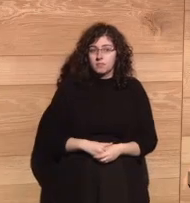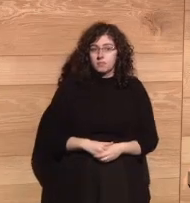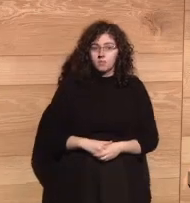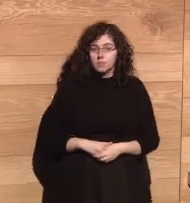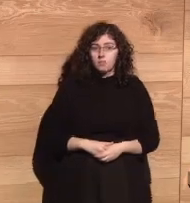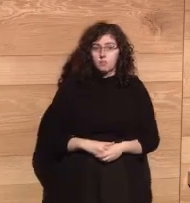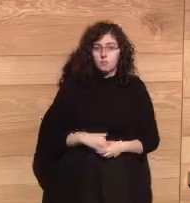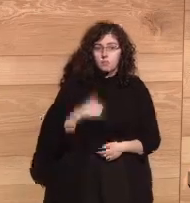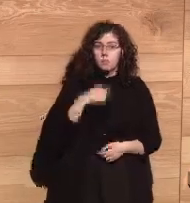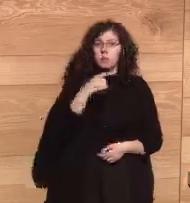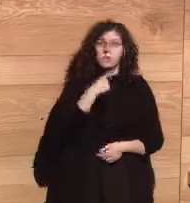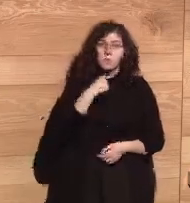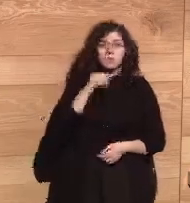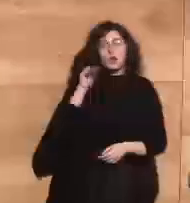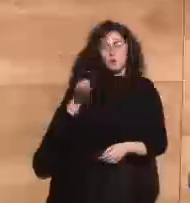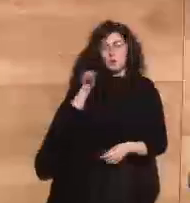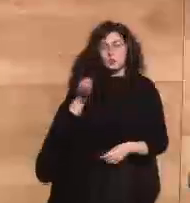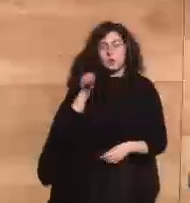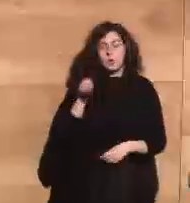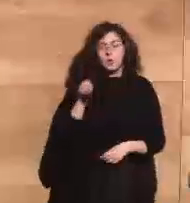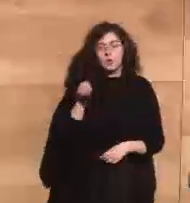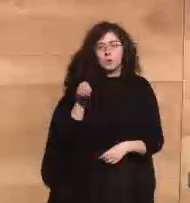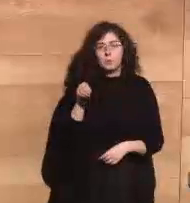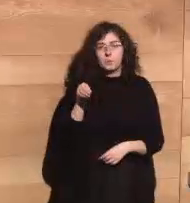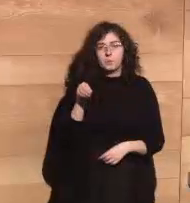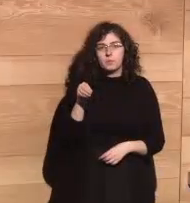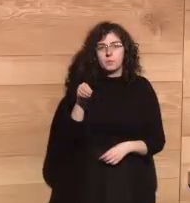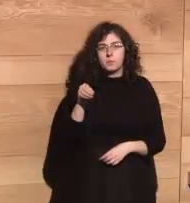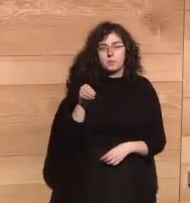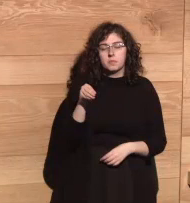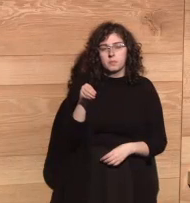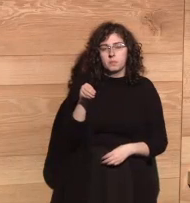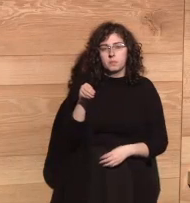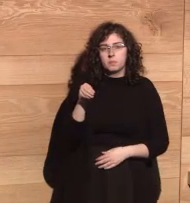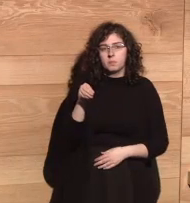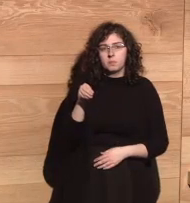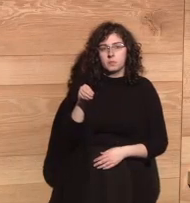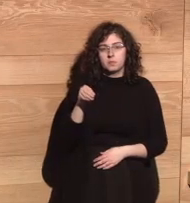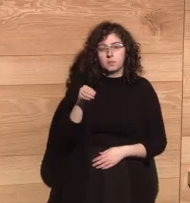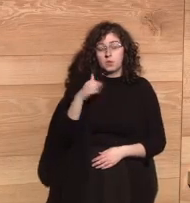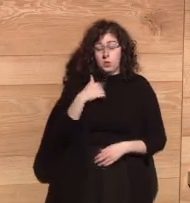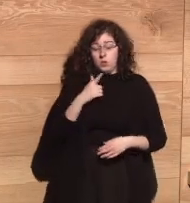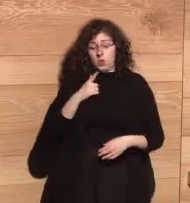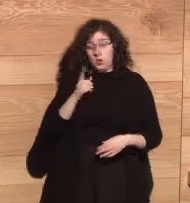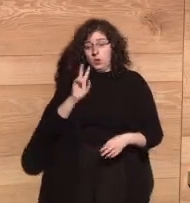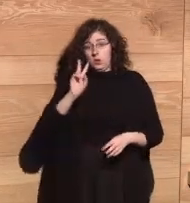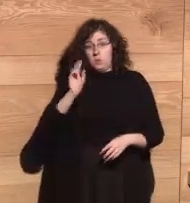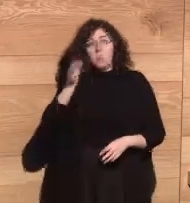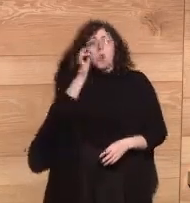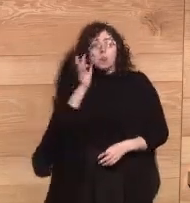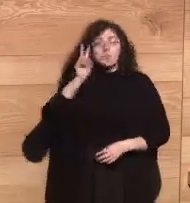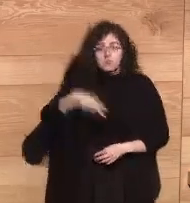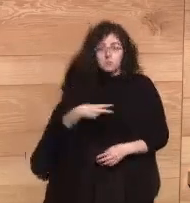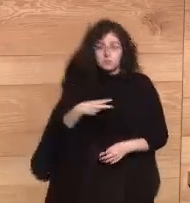Muy bien. A mí me gustaría preguntaros ahora por cómo ser mujeres ha jugado, porque es algo que al final es